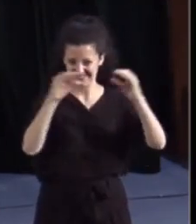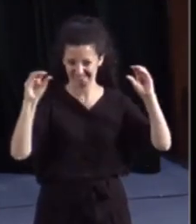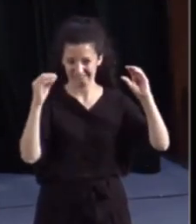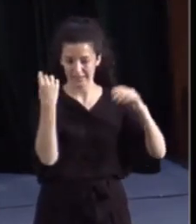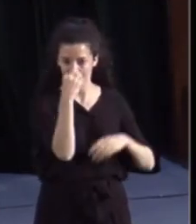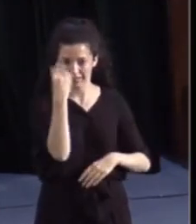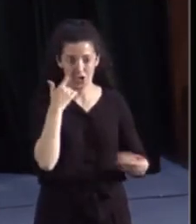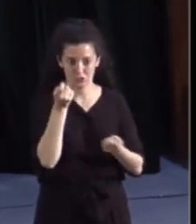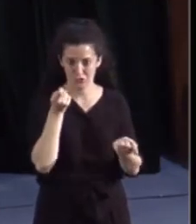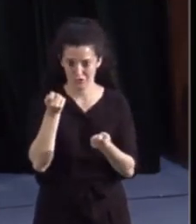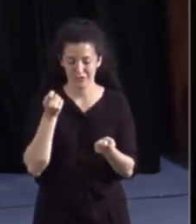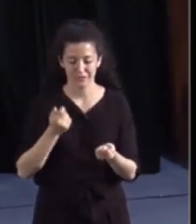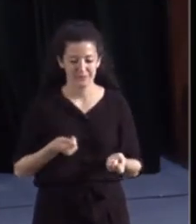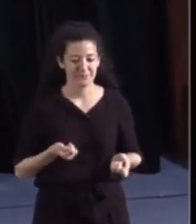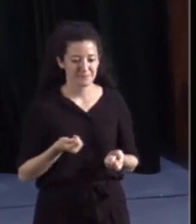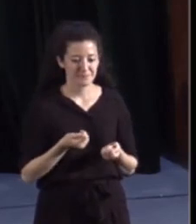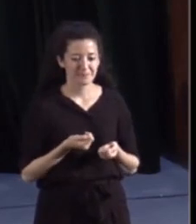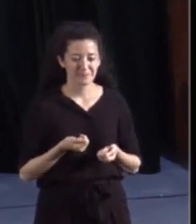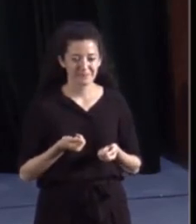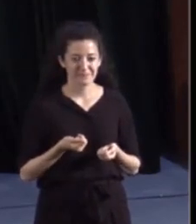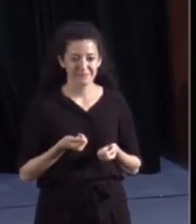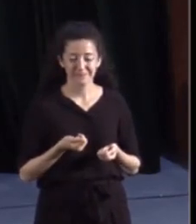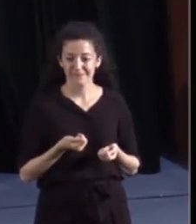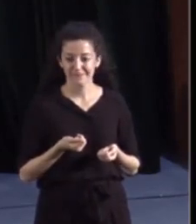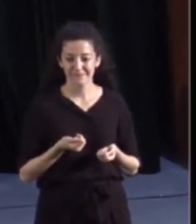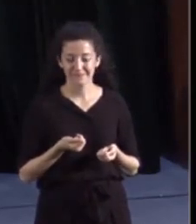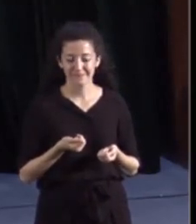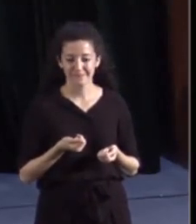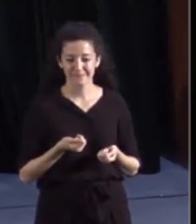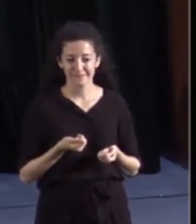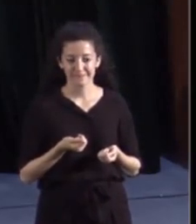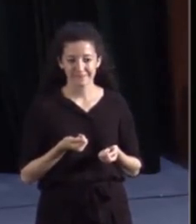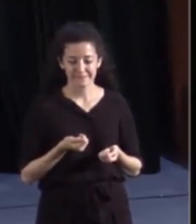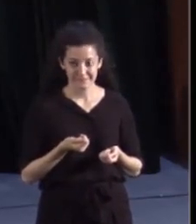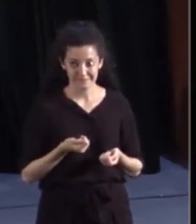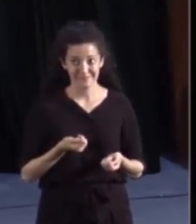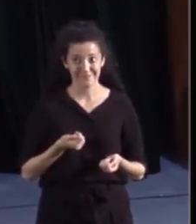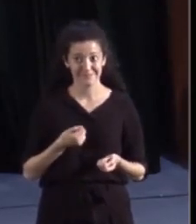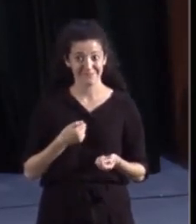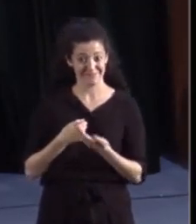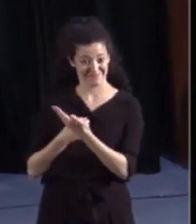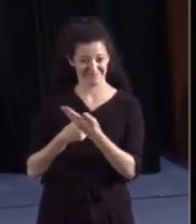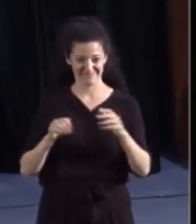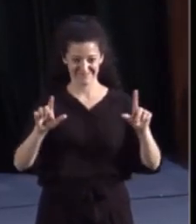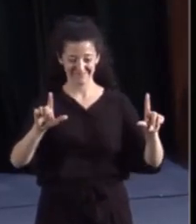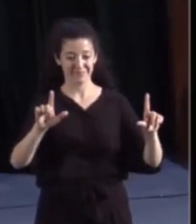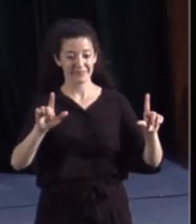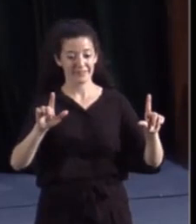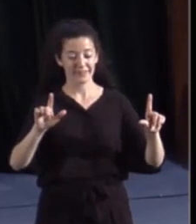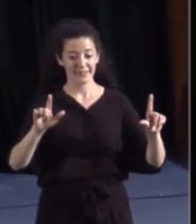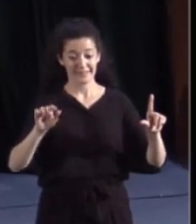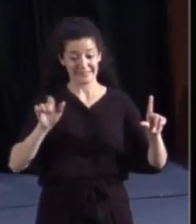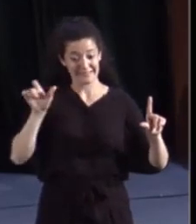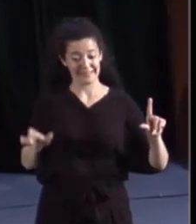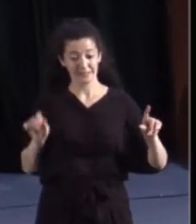Y a partir de aquí, los clips se proyectaron en este tipo de pantalla que, cuando los usuarios miraban,